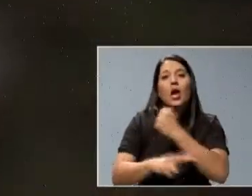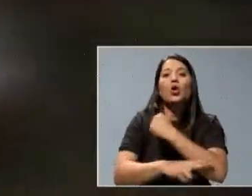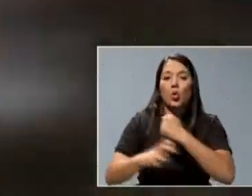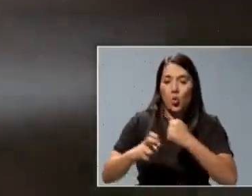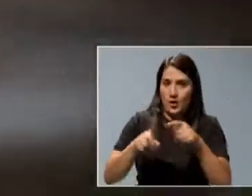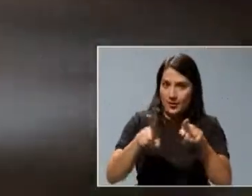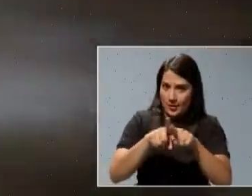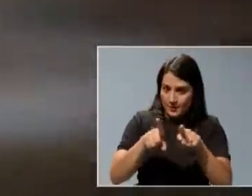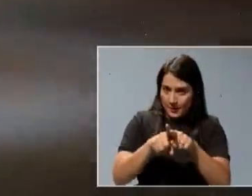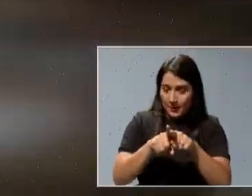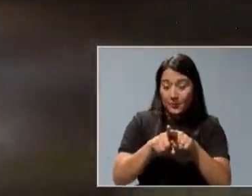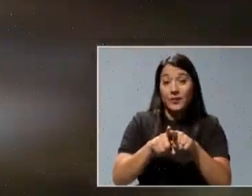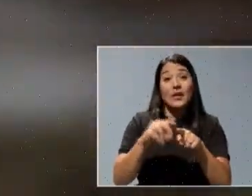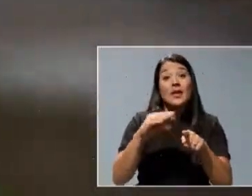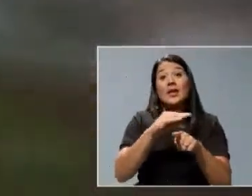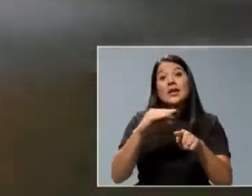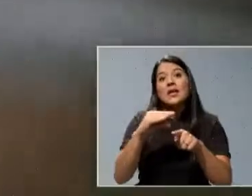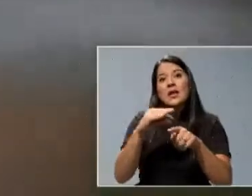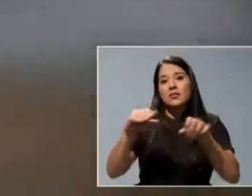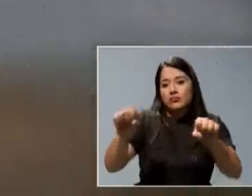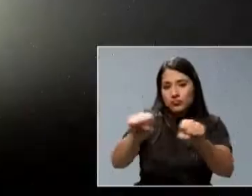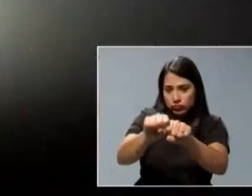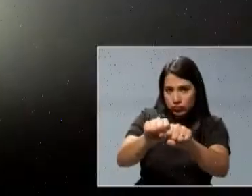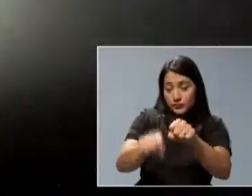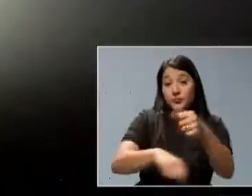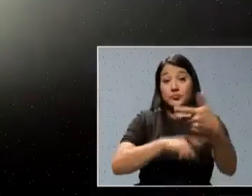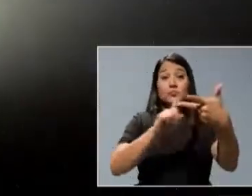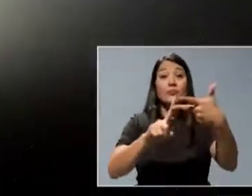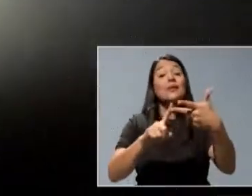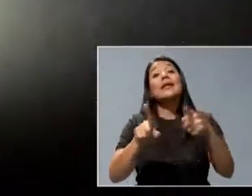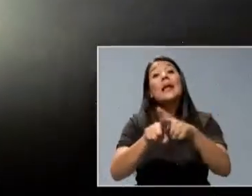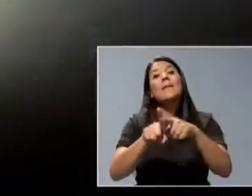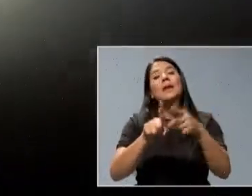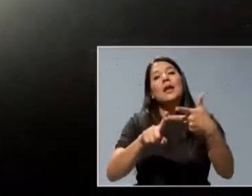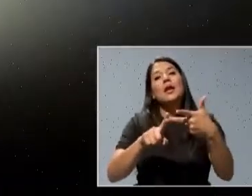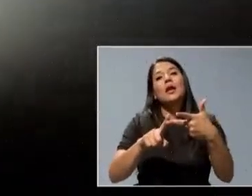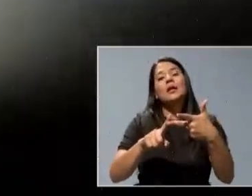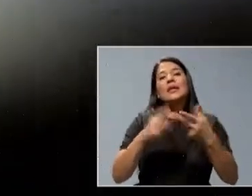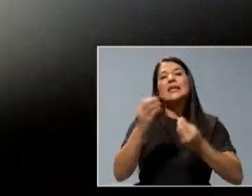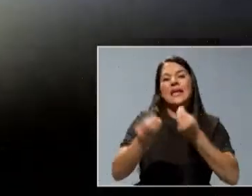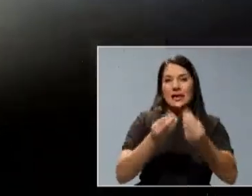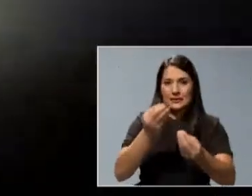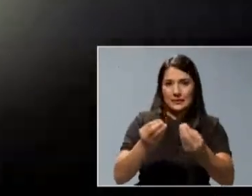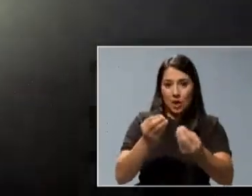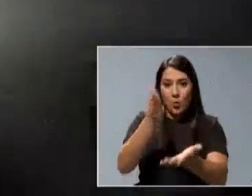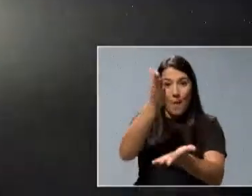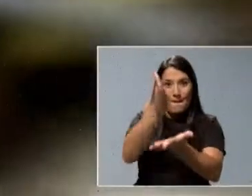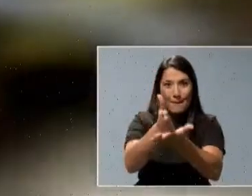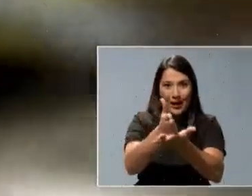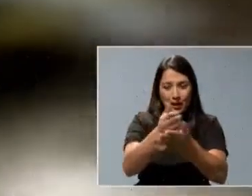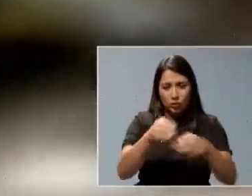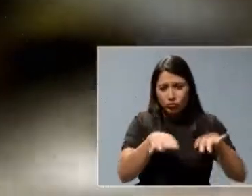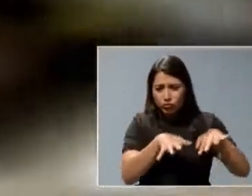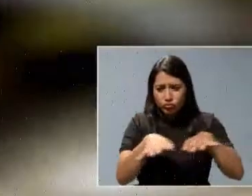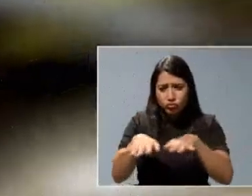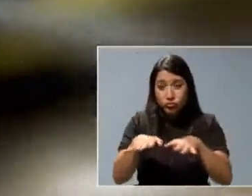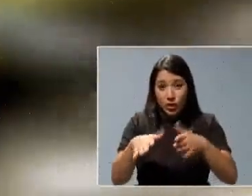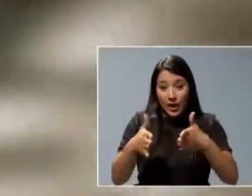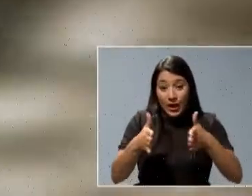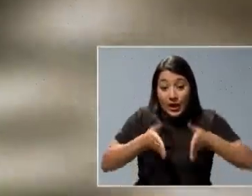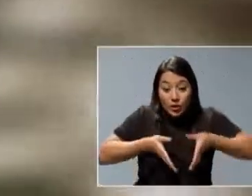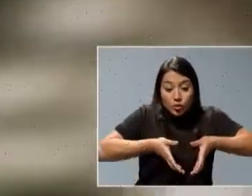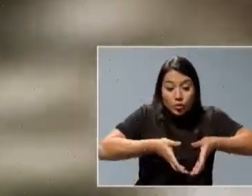posteriormente llegar e instalar la toma ilegal ahí. Y luego tenemos los cortes en la tubería, que igual